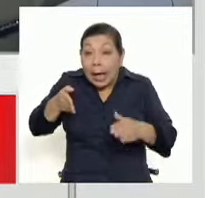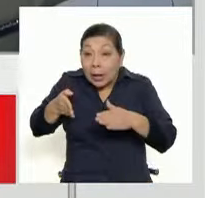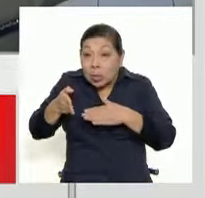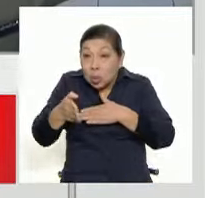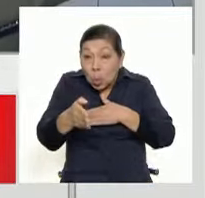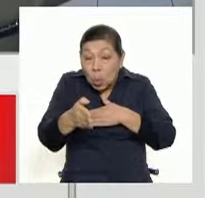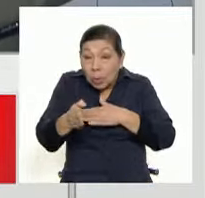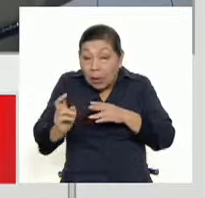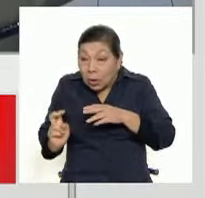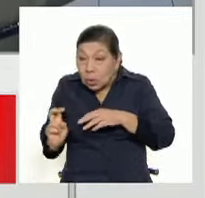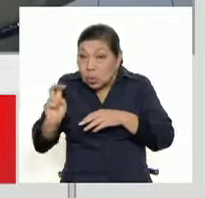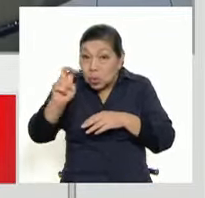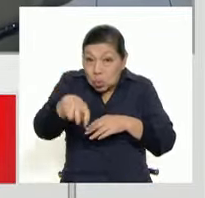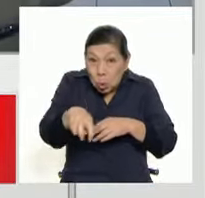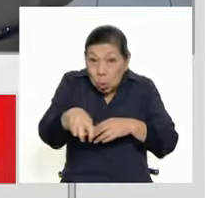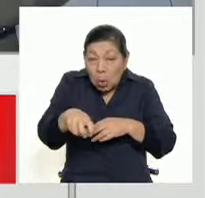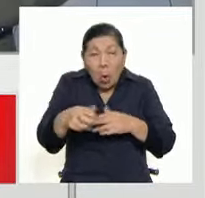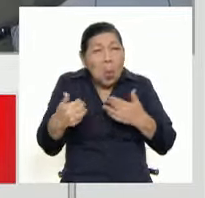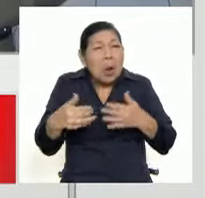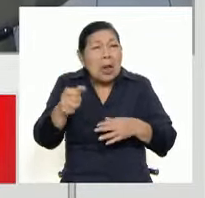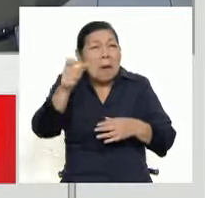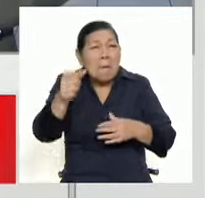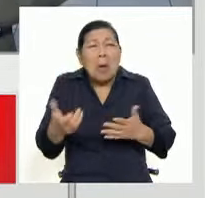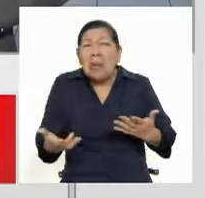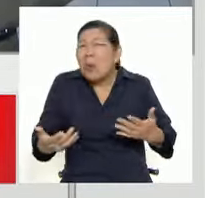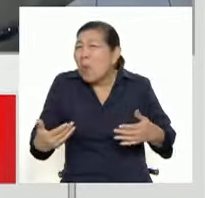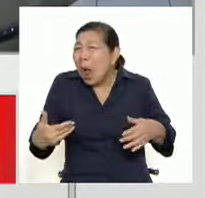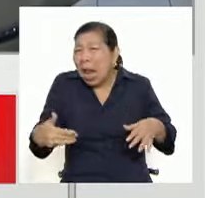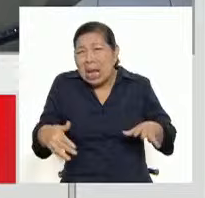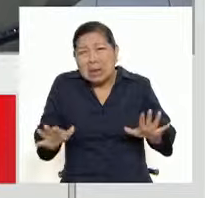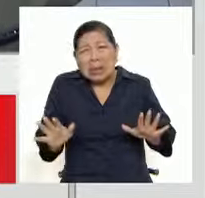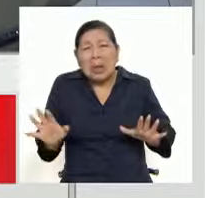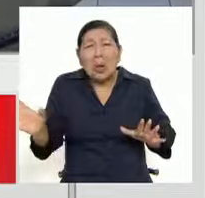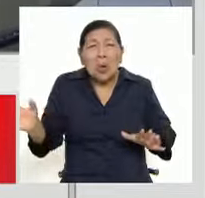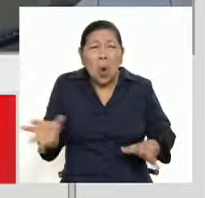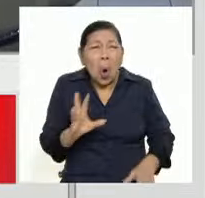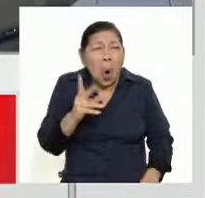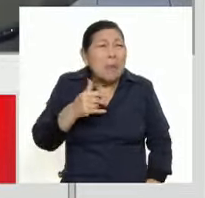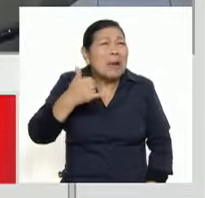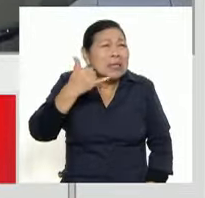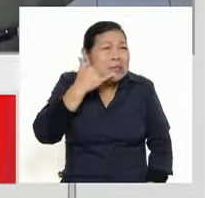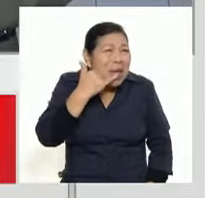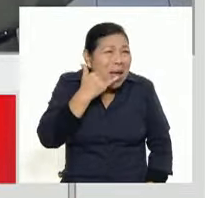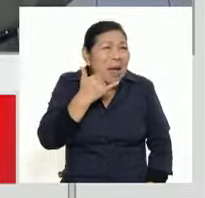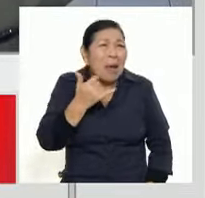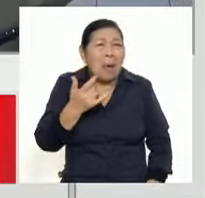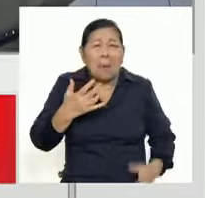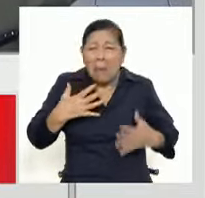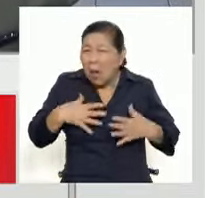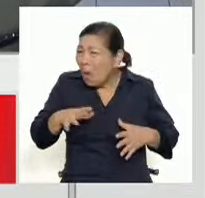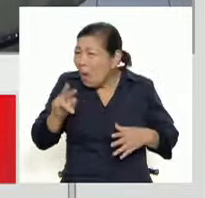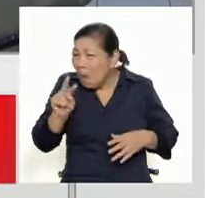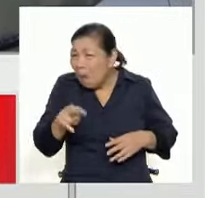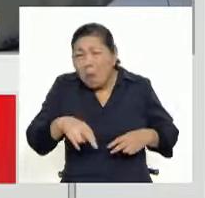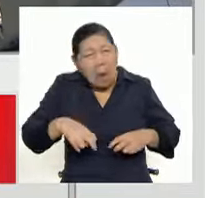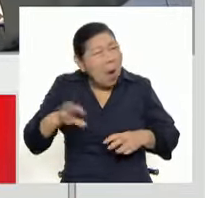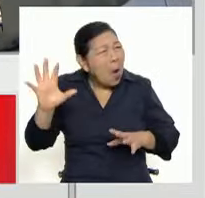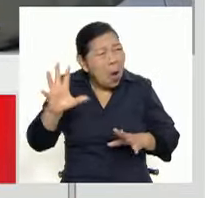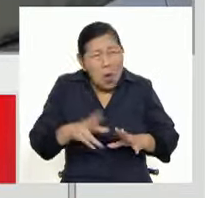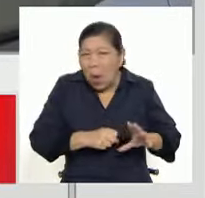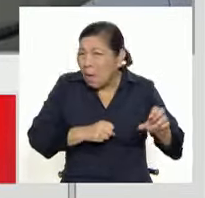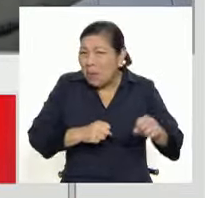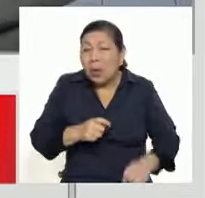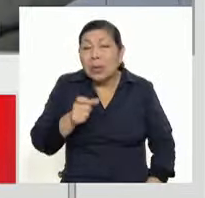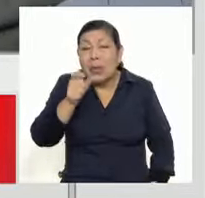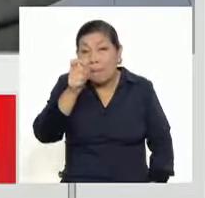según lo que nos han informado, a cualquier persona y donde esté. Se llevan celulares, prendas, lo que encuentra en el camino. Se trata